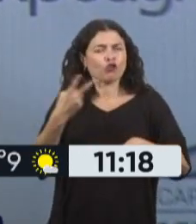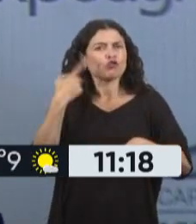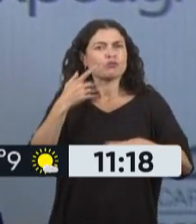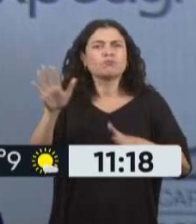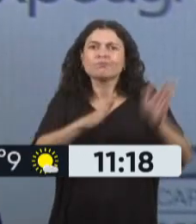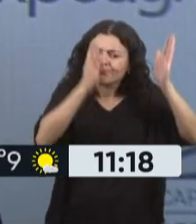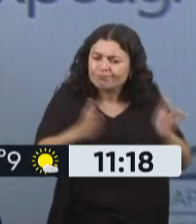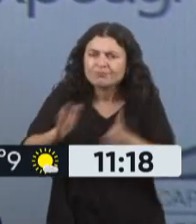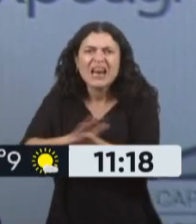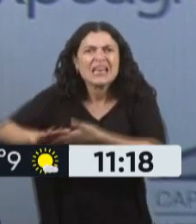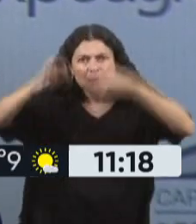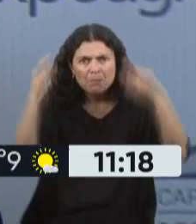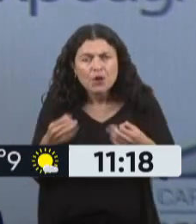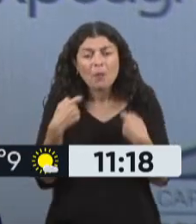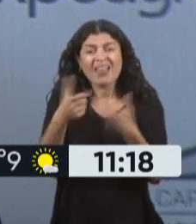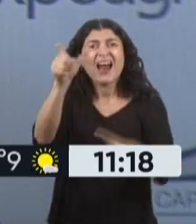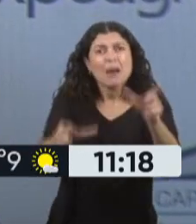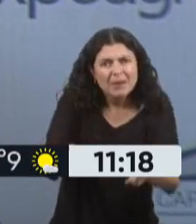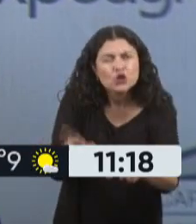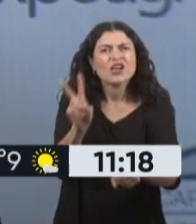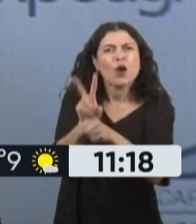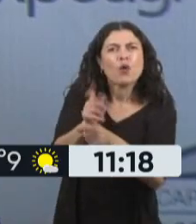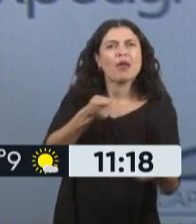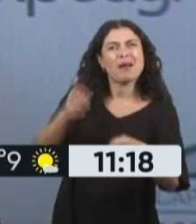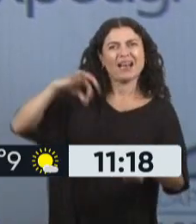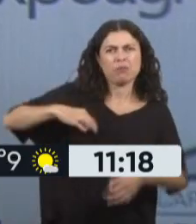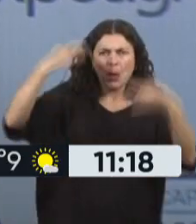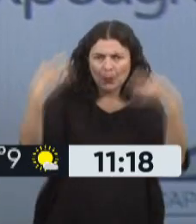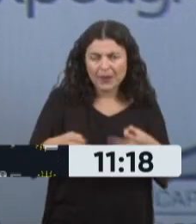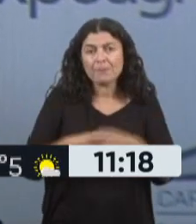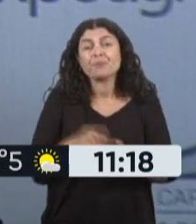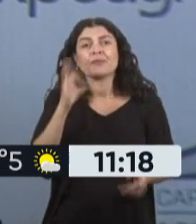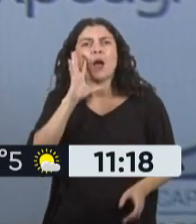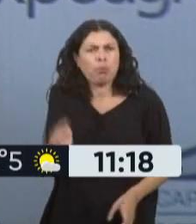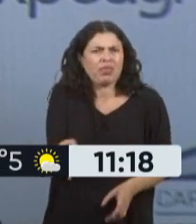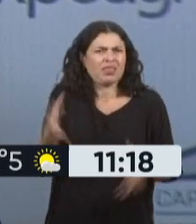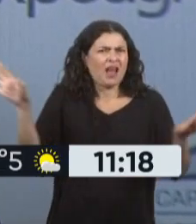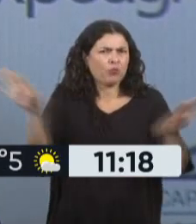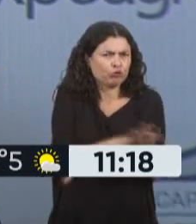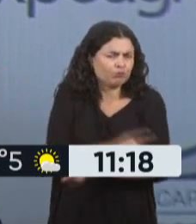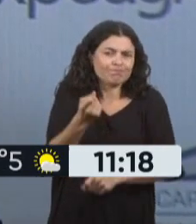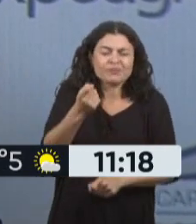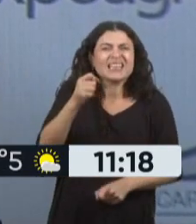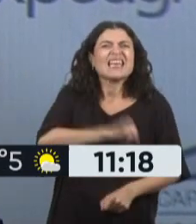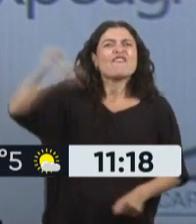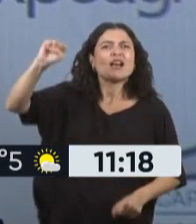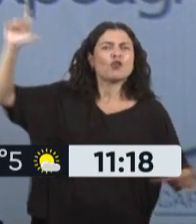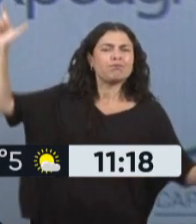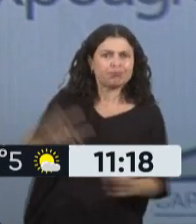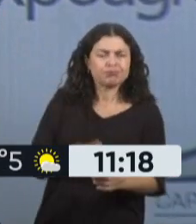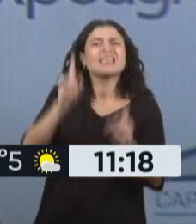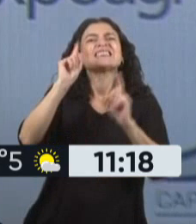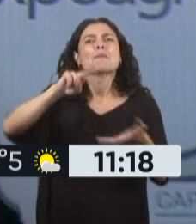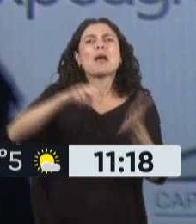de un mejor pasar económico. Así vimos una reducción notable de la inflación como de la brecha cambiaria, que se ubicaba en